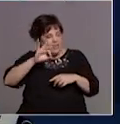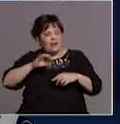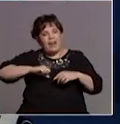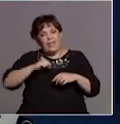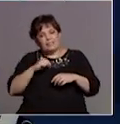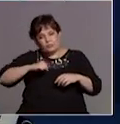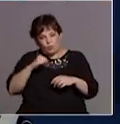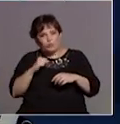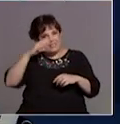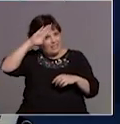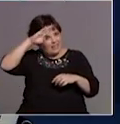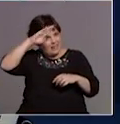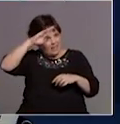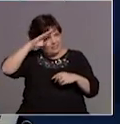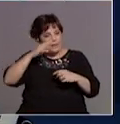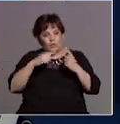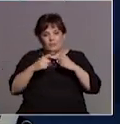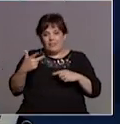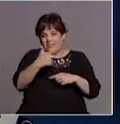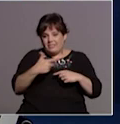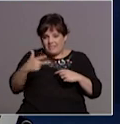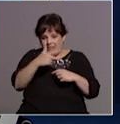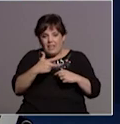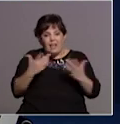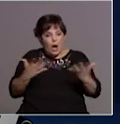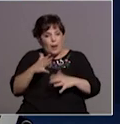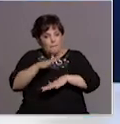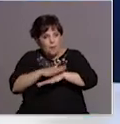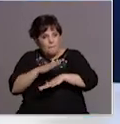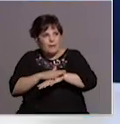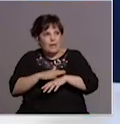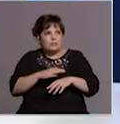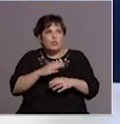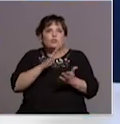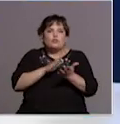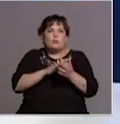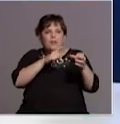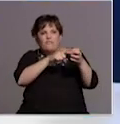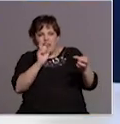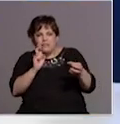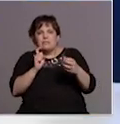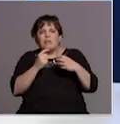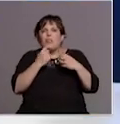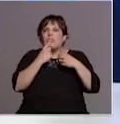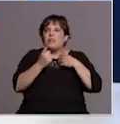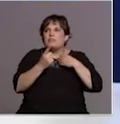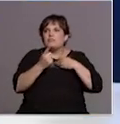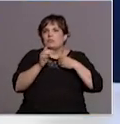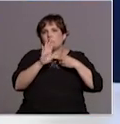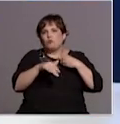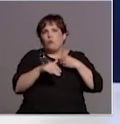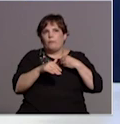e irlanda del norte y esos tres tienen en este momento mucho que decir en torno al bereshit y lo están diciendo con